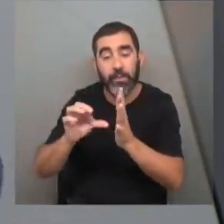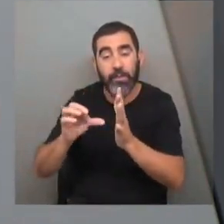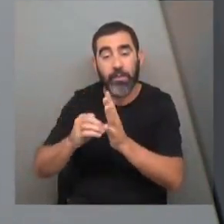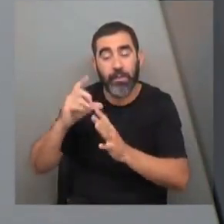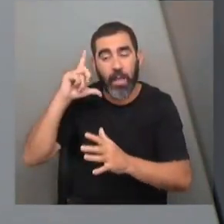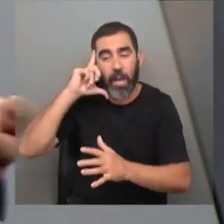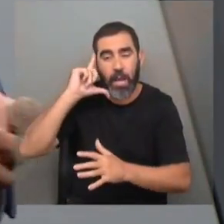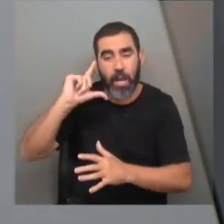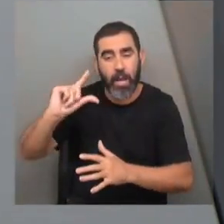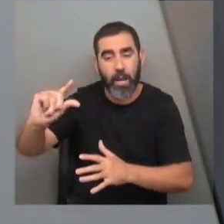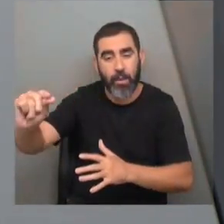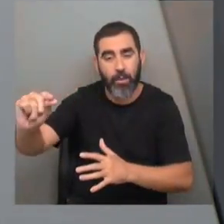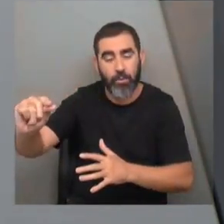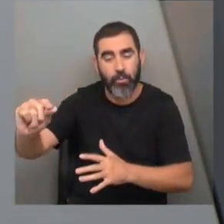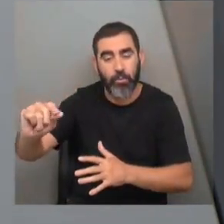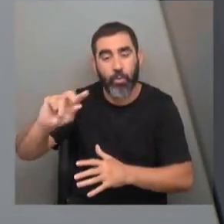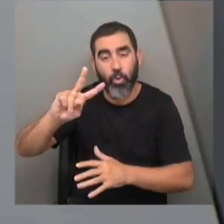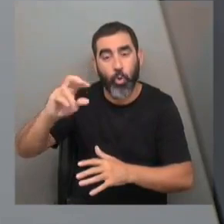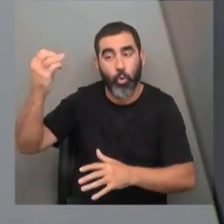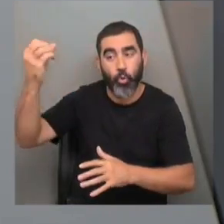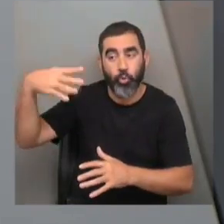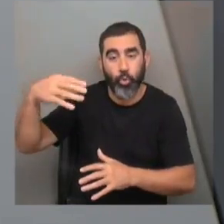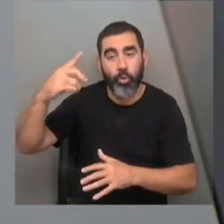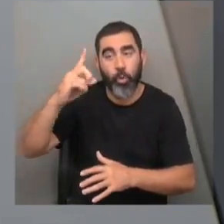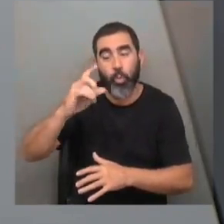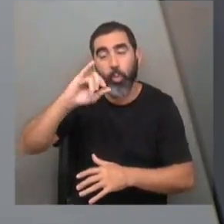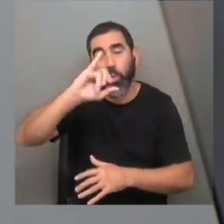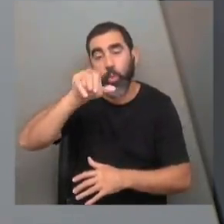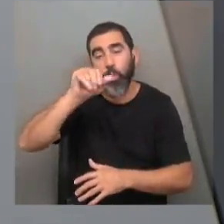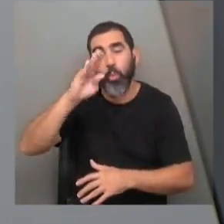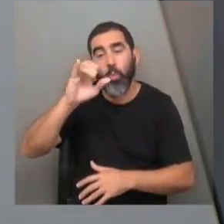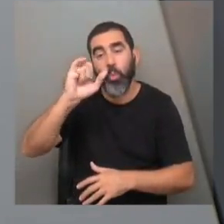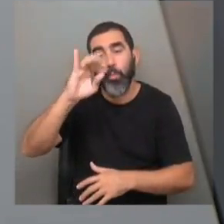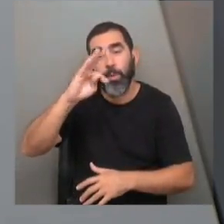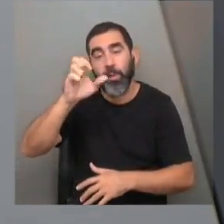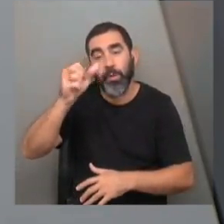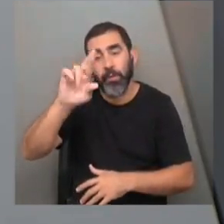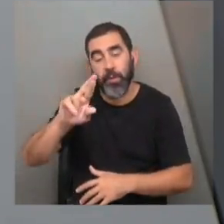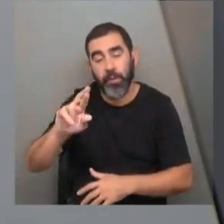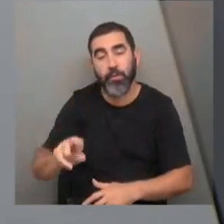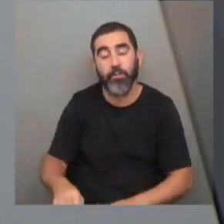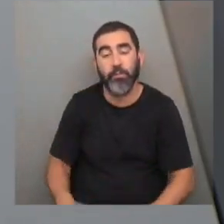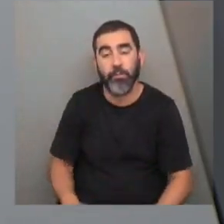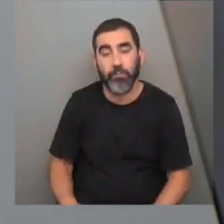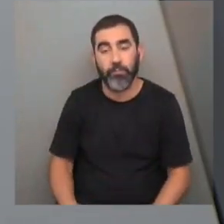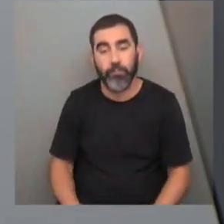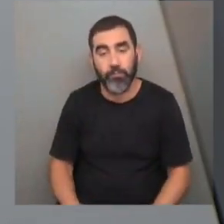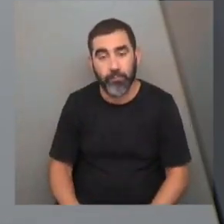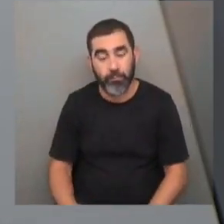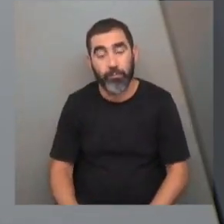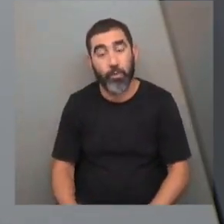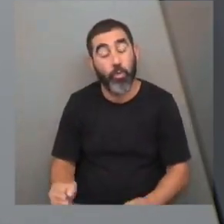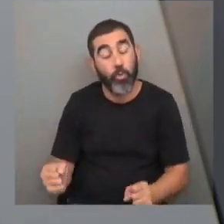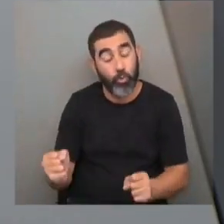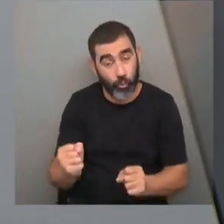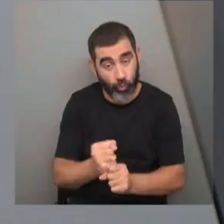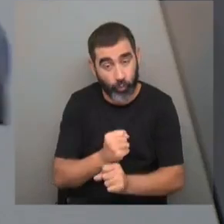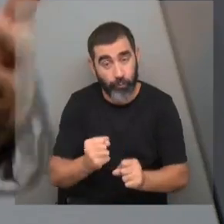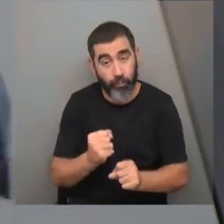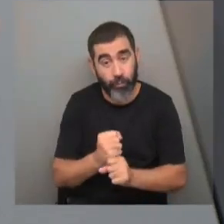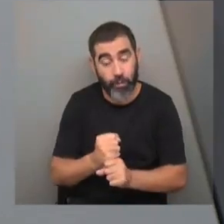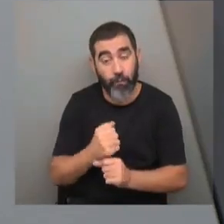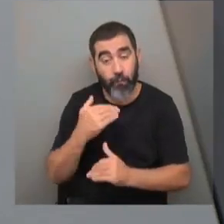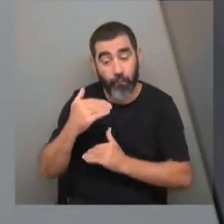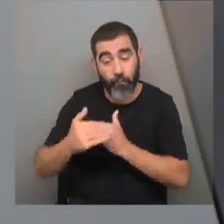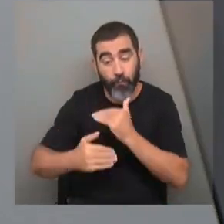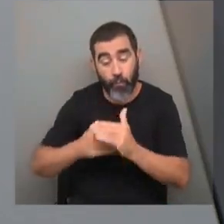lejanos donde tenés 2 soles y un Júpiter o un Júpiter y Saturno. Y estadísticamente estamos confirmando que a lo largo de la evolución